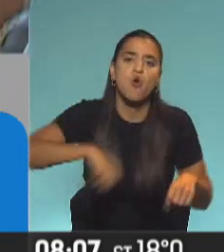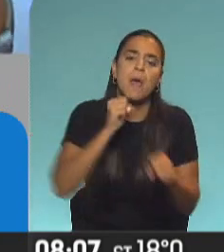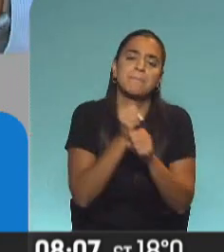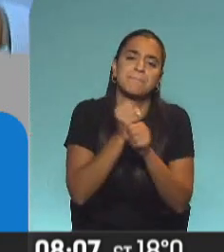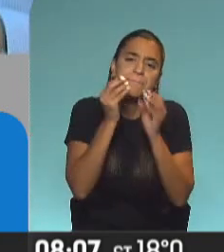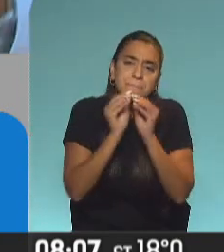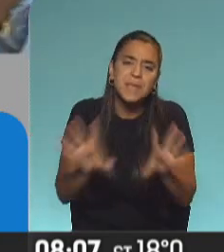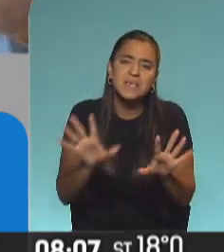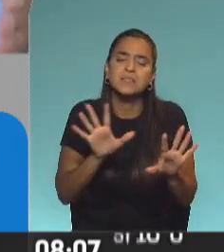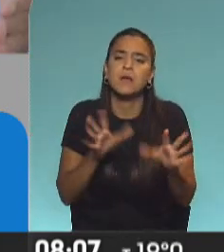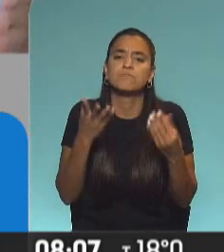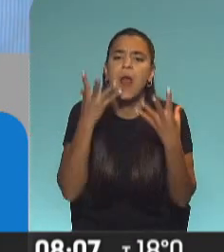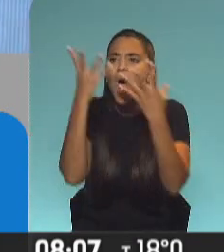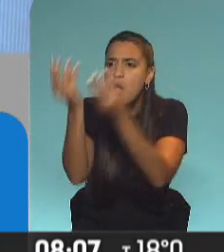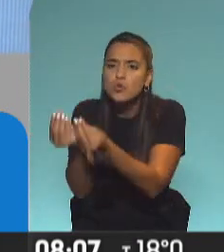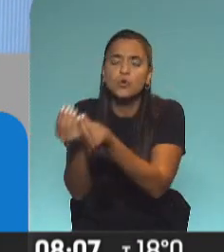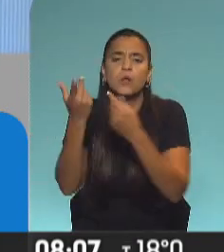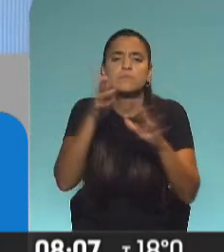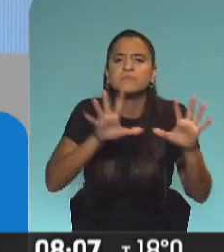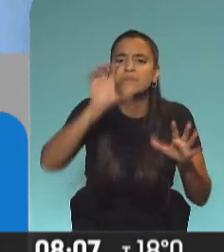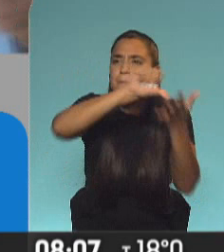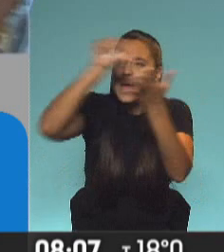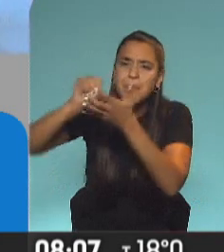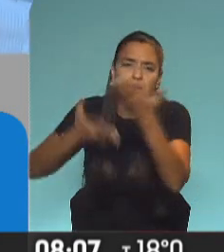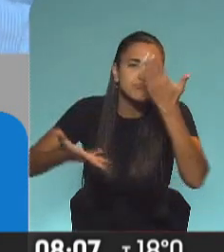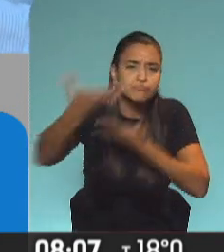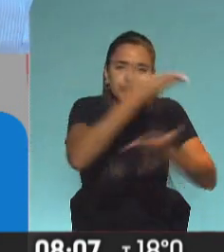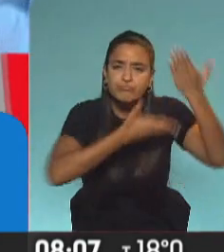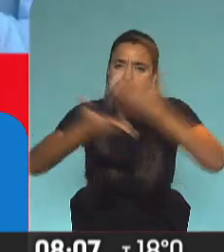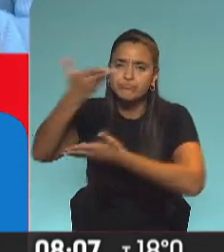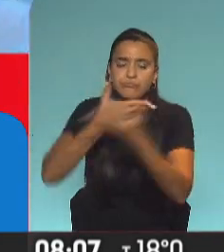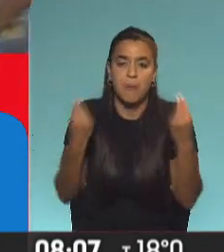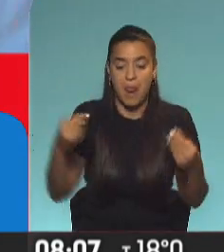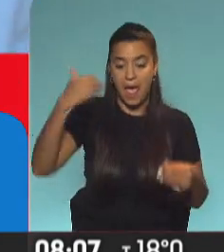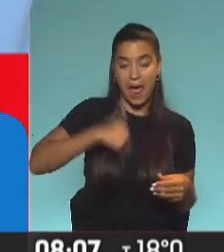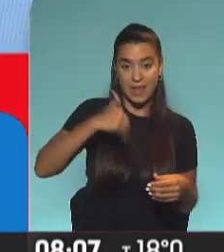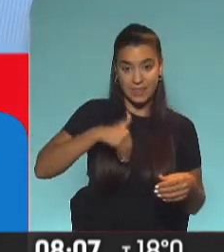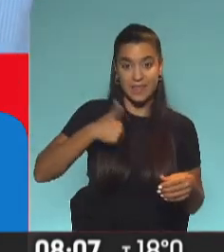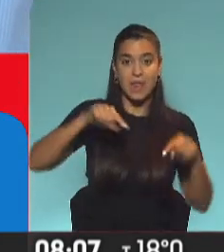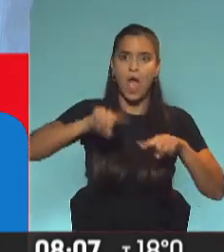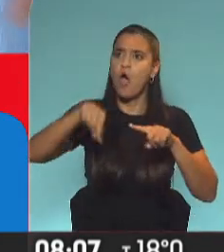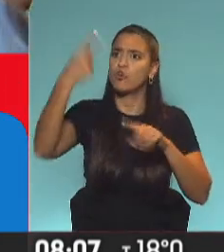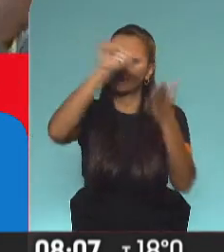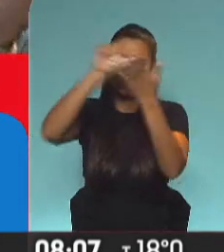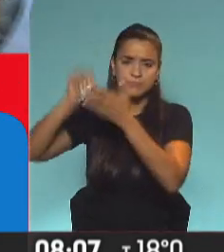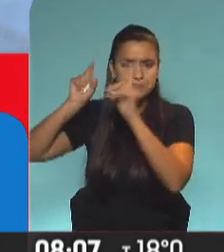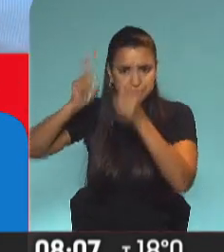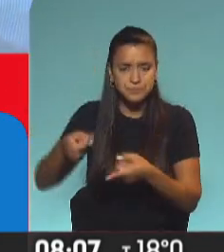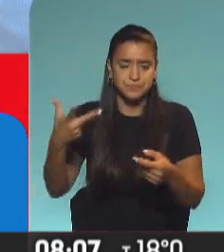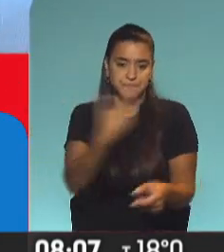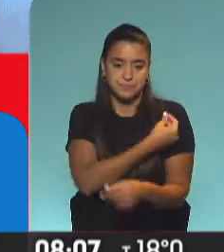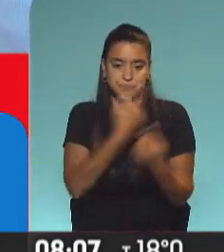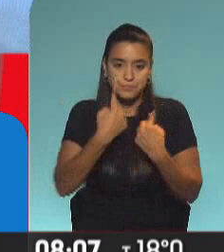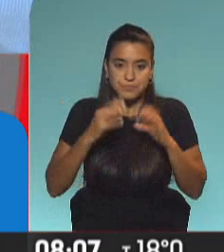y tratar de generar colaboraciones internacionales que permitan a Argentina y a todos los países que una vacuna de